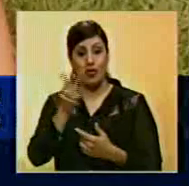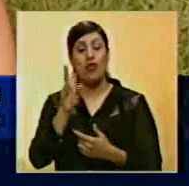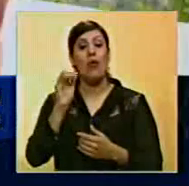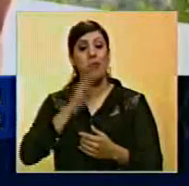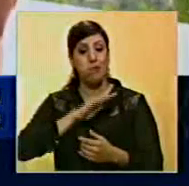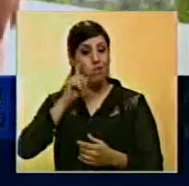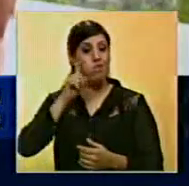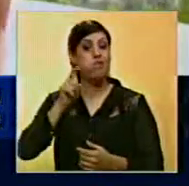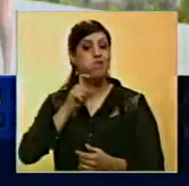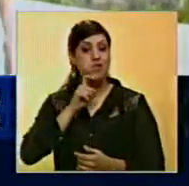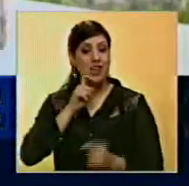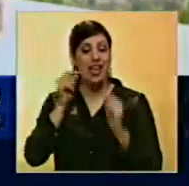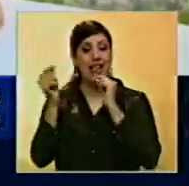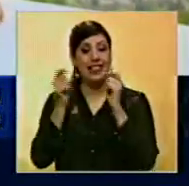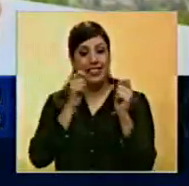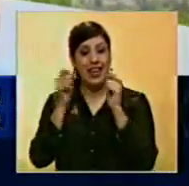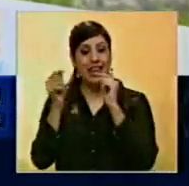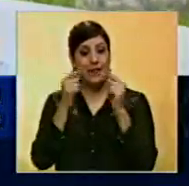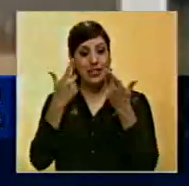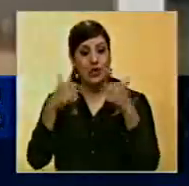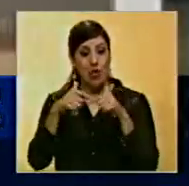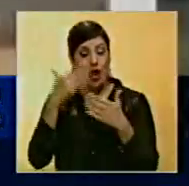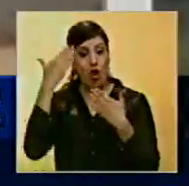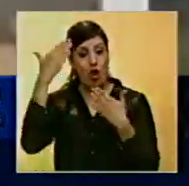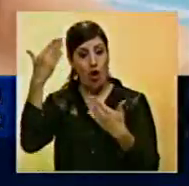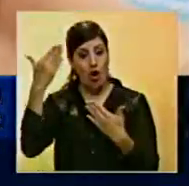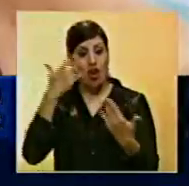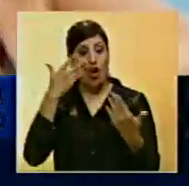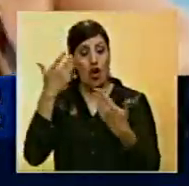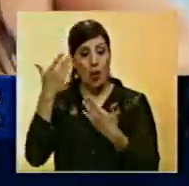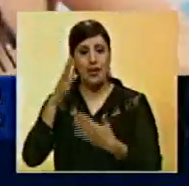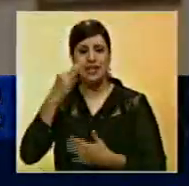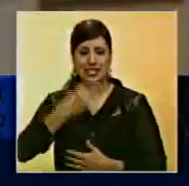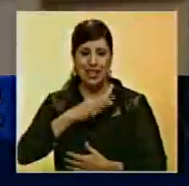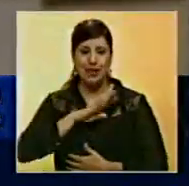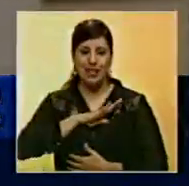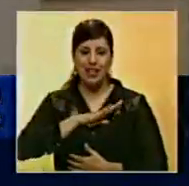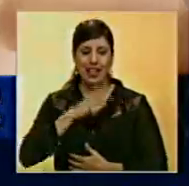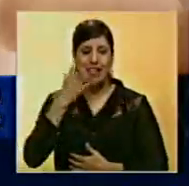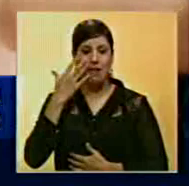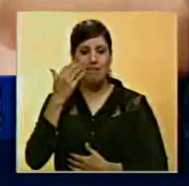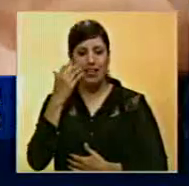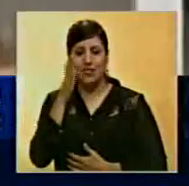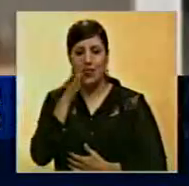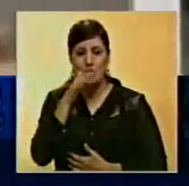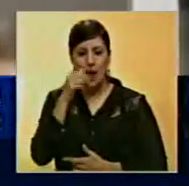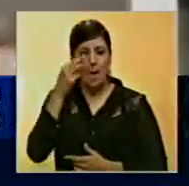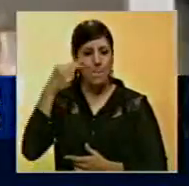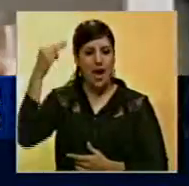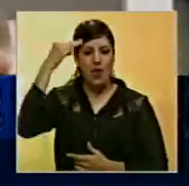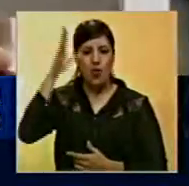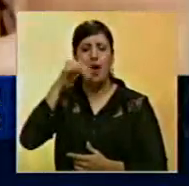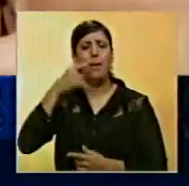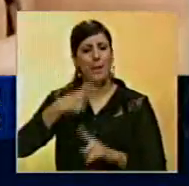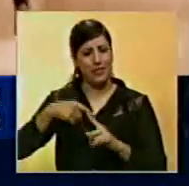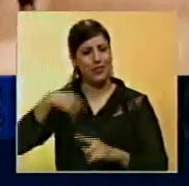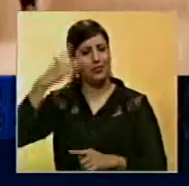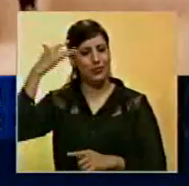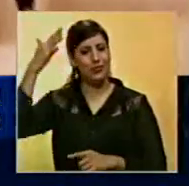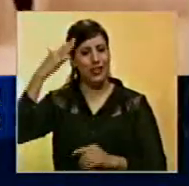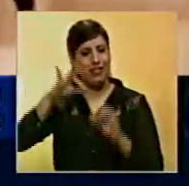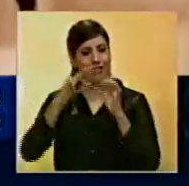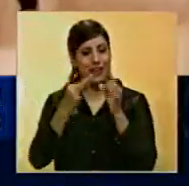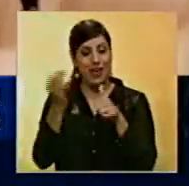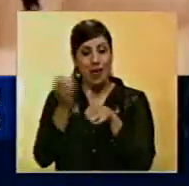que serán padres en una entrevista ofrecida a la revista Hola. El hombre es siempre un poco más inmaduro, pero a mi edad soñaba con una familia. Encontré